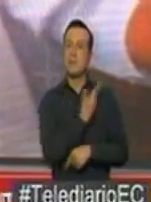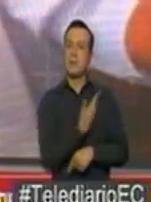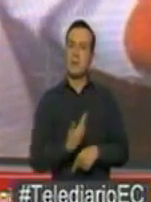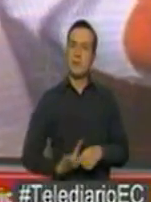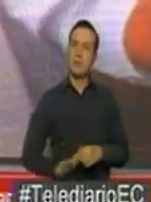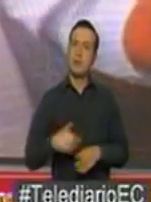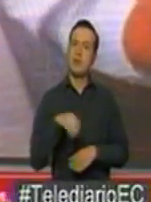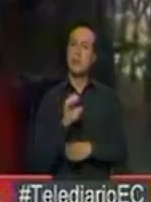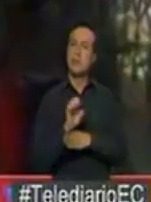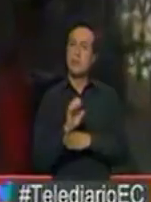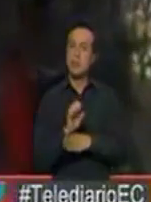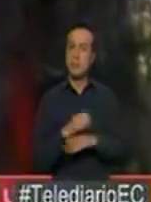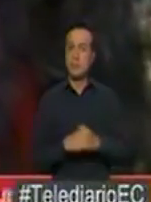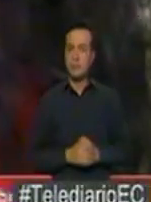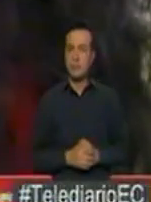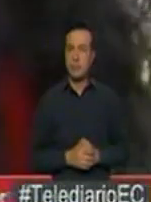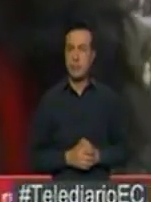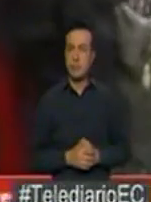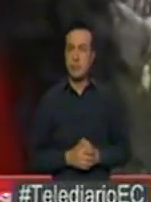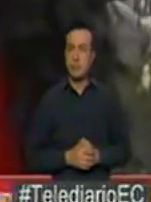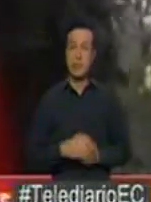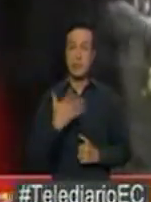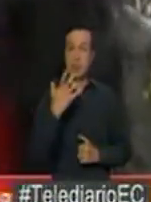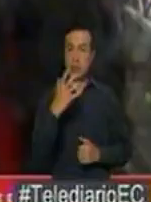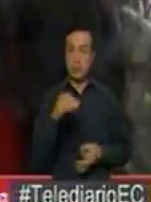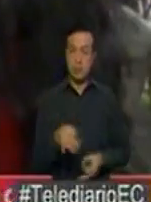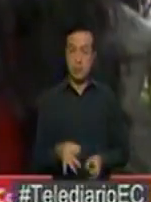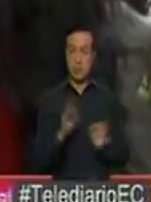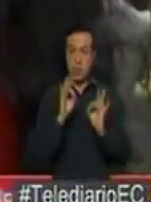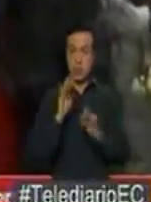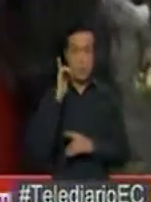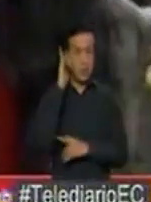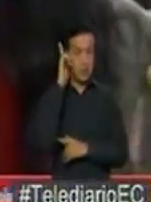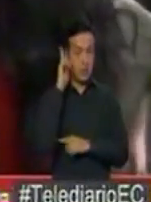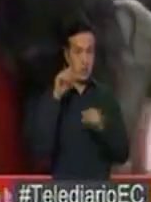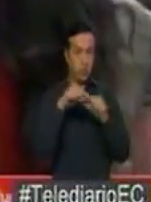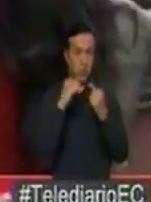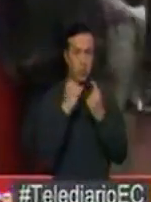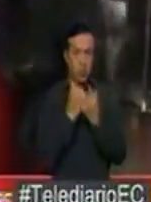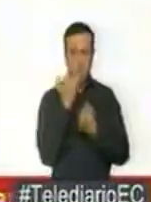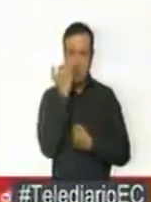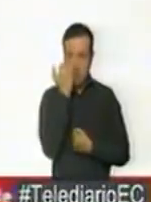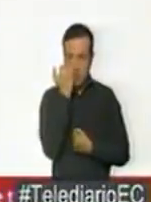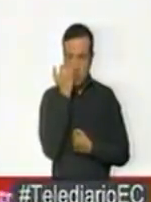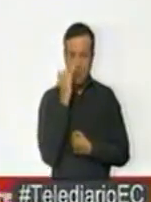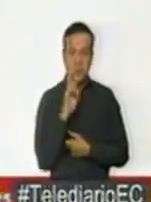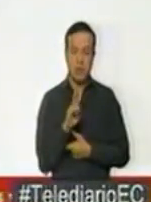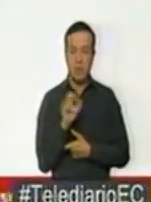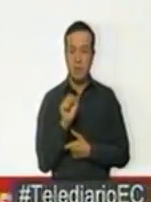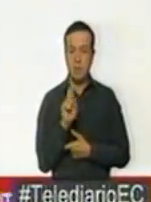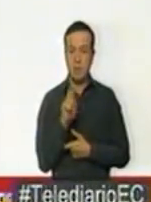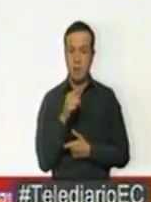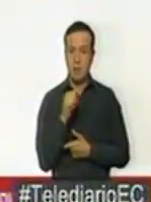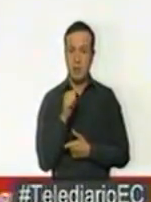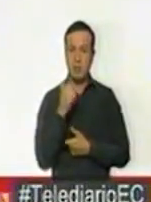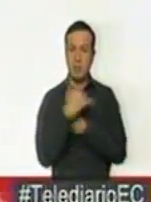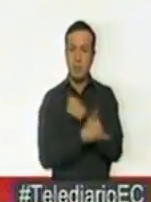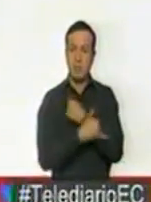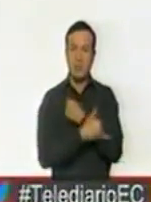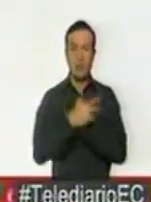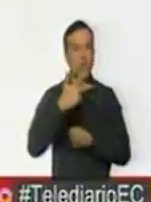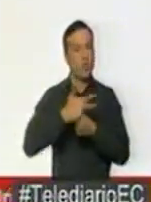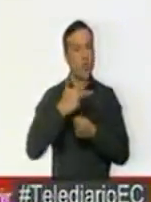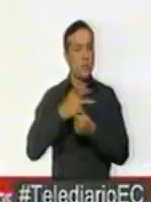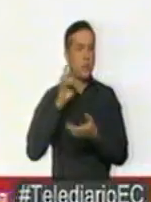Ecuador. El 15 de febrero, el líder de la CONAIE, Jaime Vargas, fue expulsado de Guatemala por intromisión en